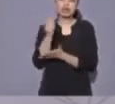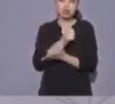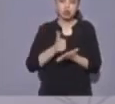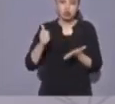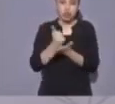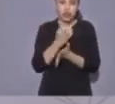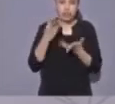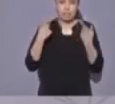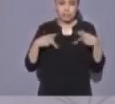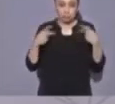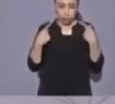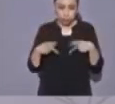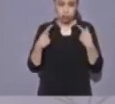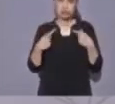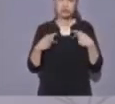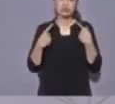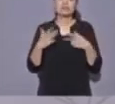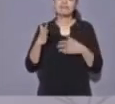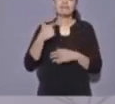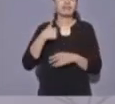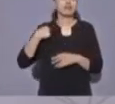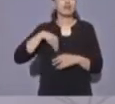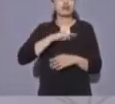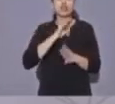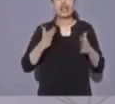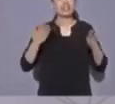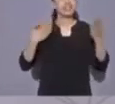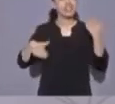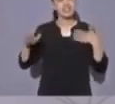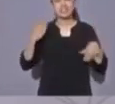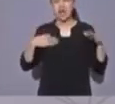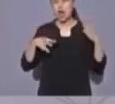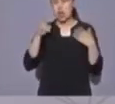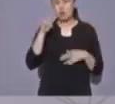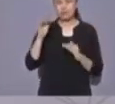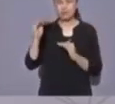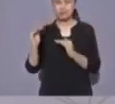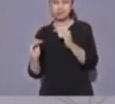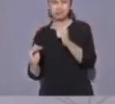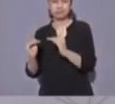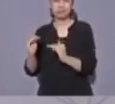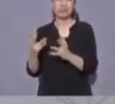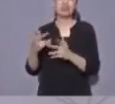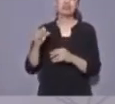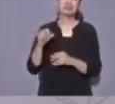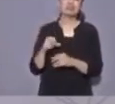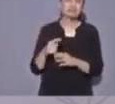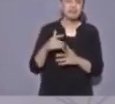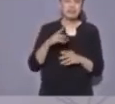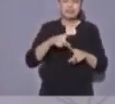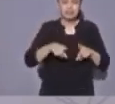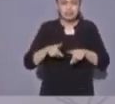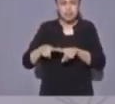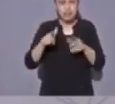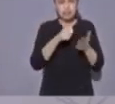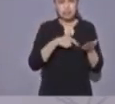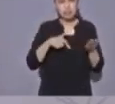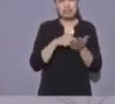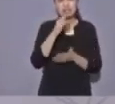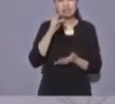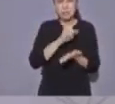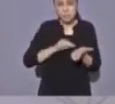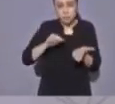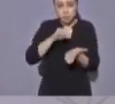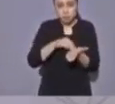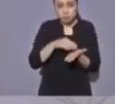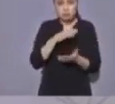oficio político donde nos someten a vivir con deficiencias en todos los ámbitos municipales debemos incidir en